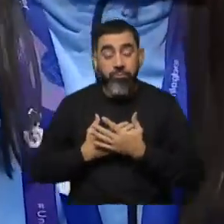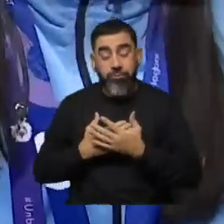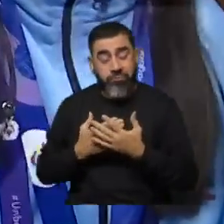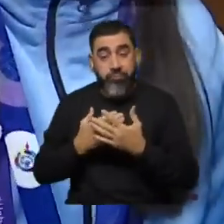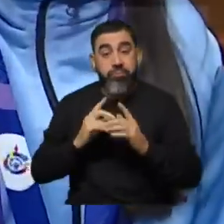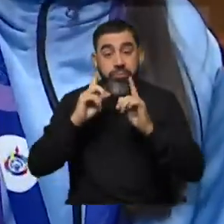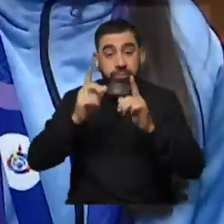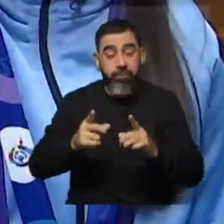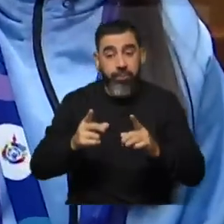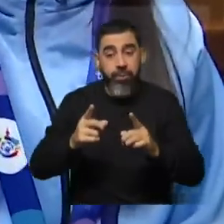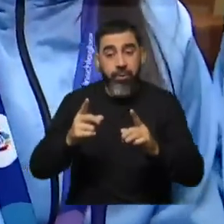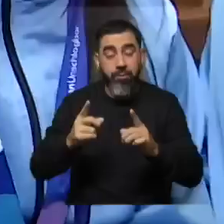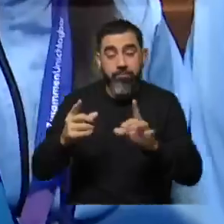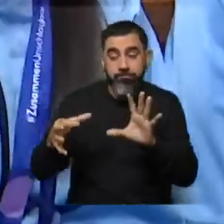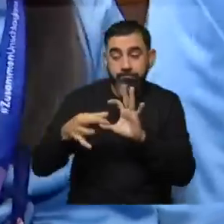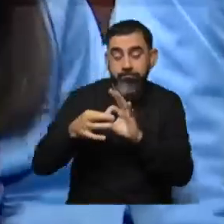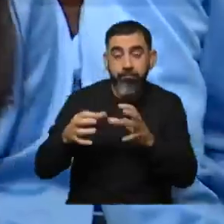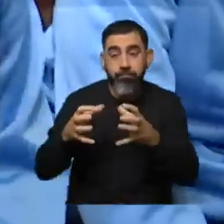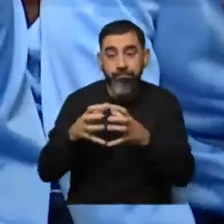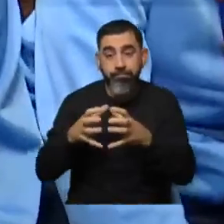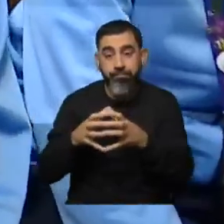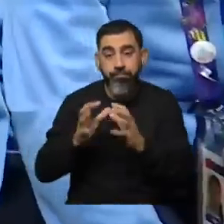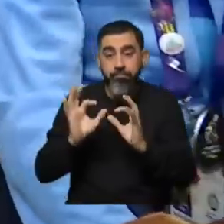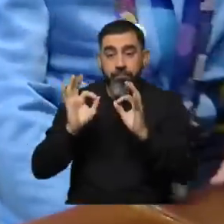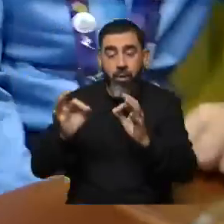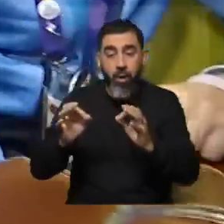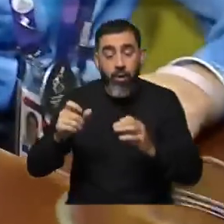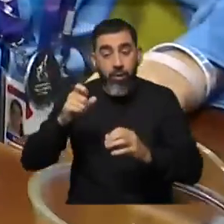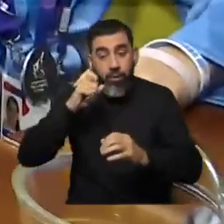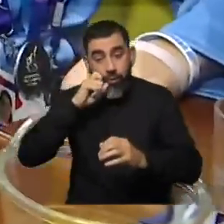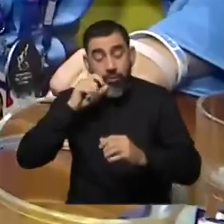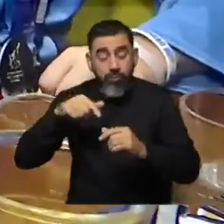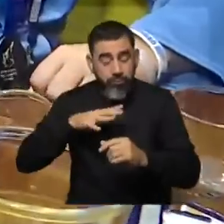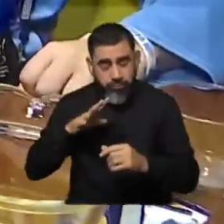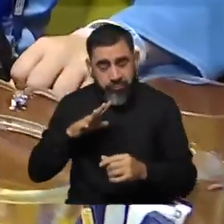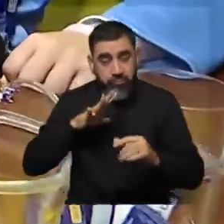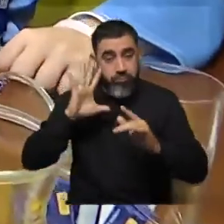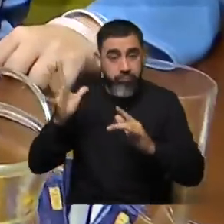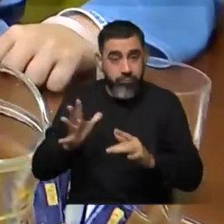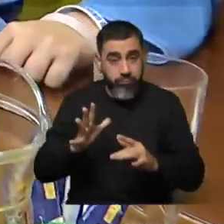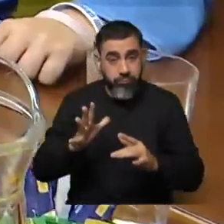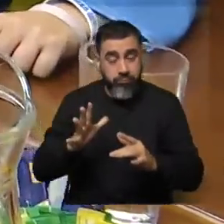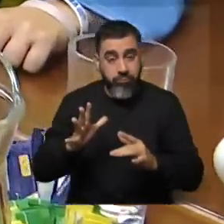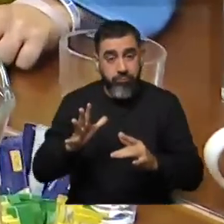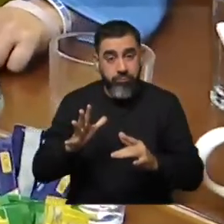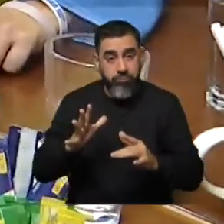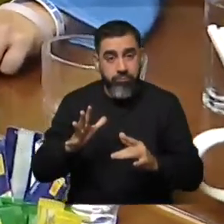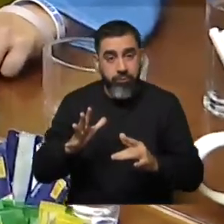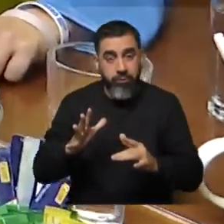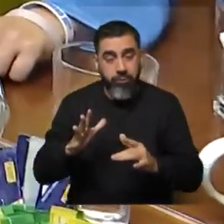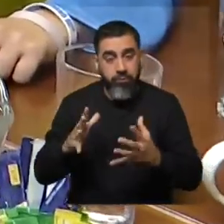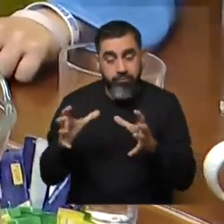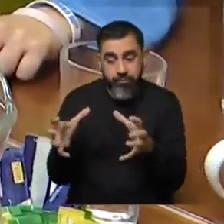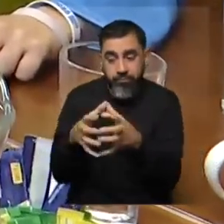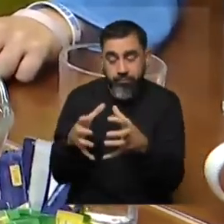la unión que se dio en el grupo cuando llegaron todos se saludaron Y vos más o menos estabas